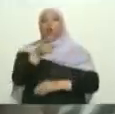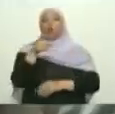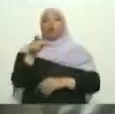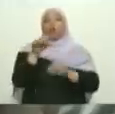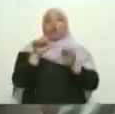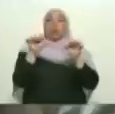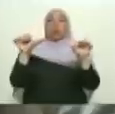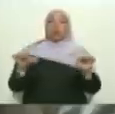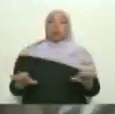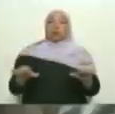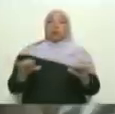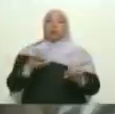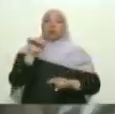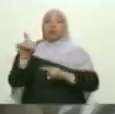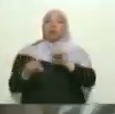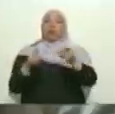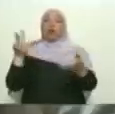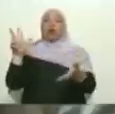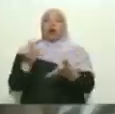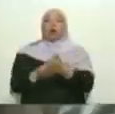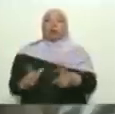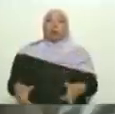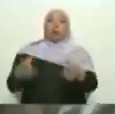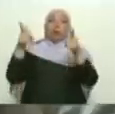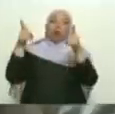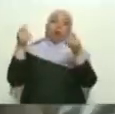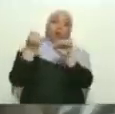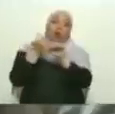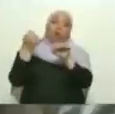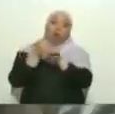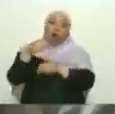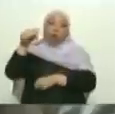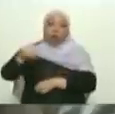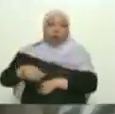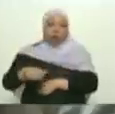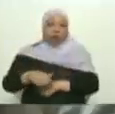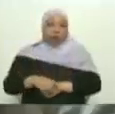destituirlo en un referéndum aprobatorio a su gestión.